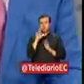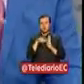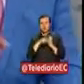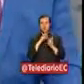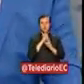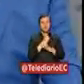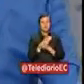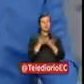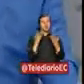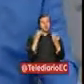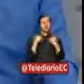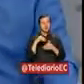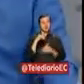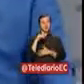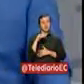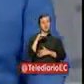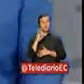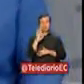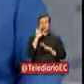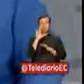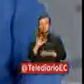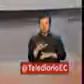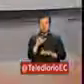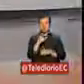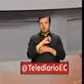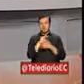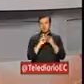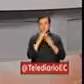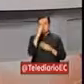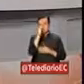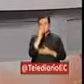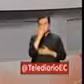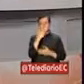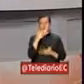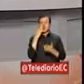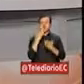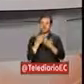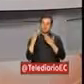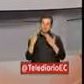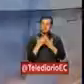7:35 exactamente. Adrián Bonilla, secretario del CENESID. Buenos días, gracias